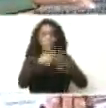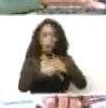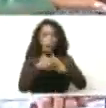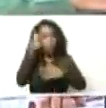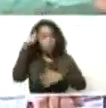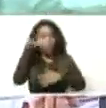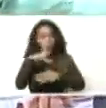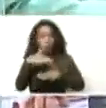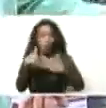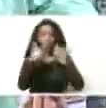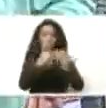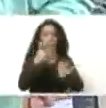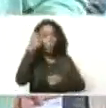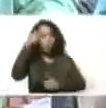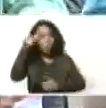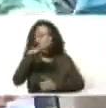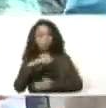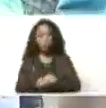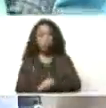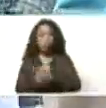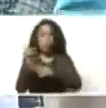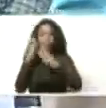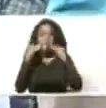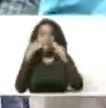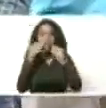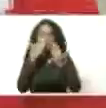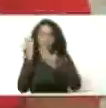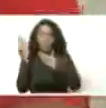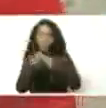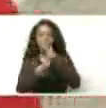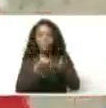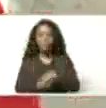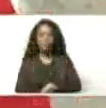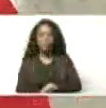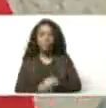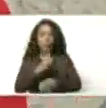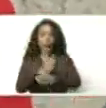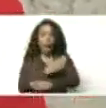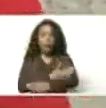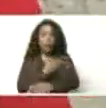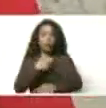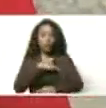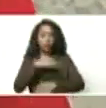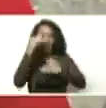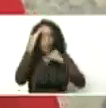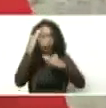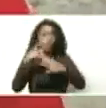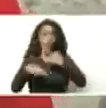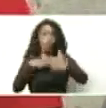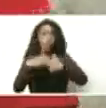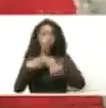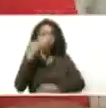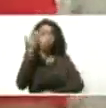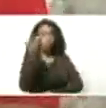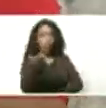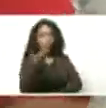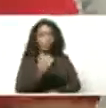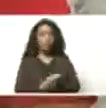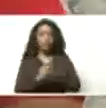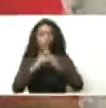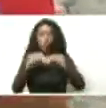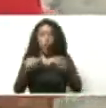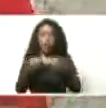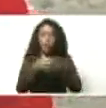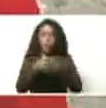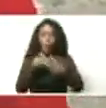producen mire pregunta esta experiencia mire presidente ante todo saludarlos un saludo revolucionario para usted para todo su